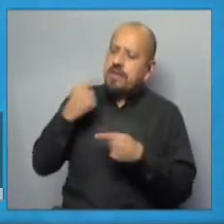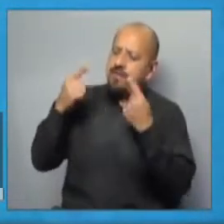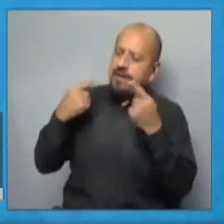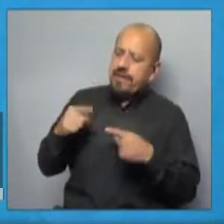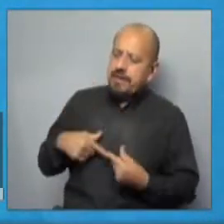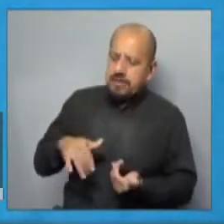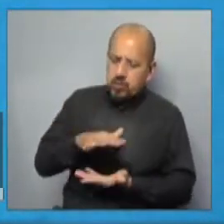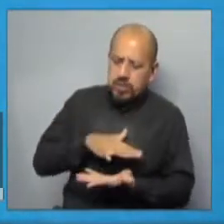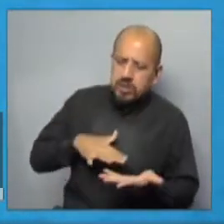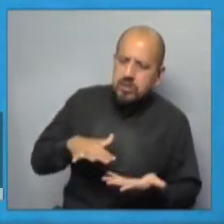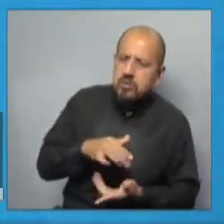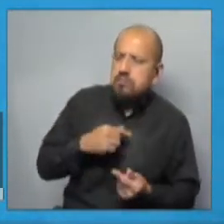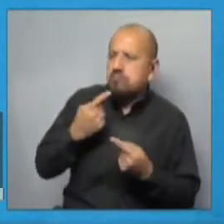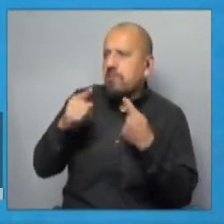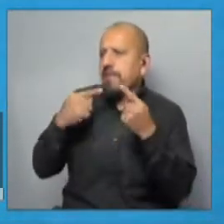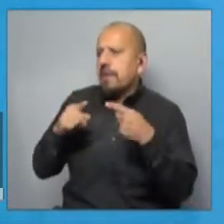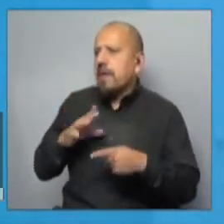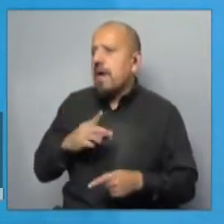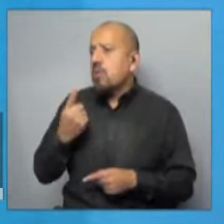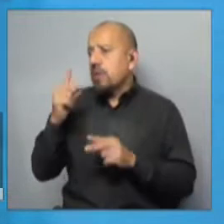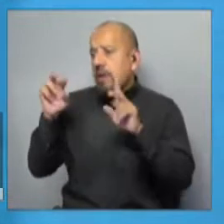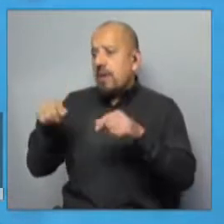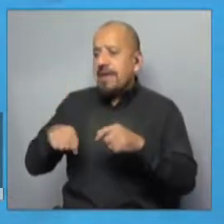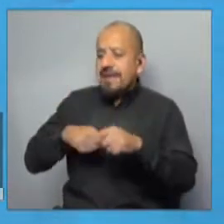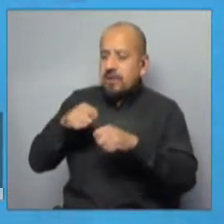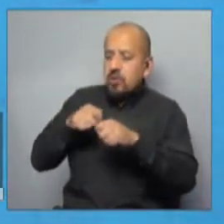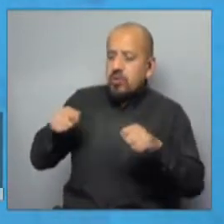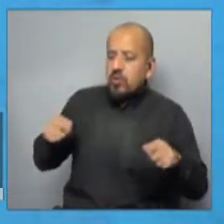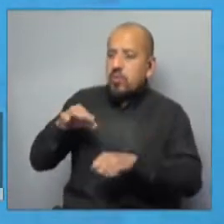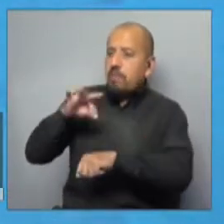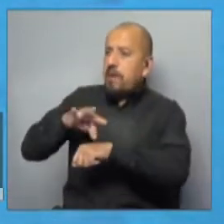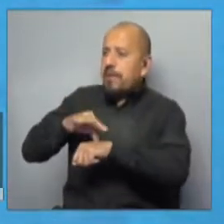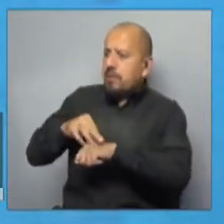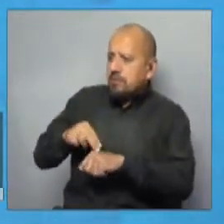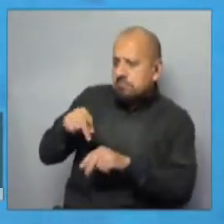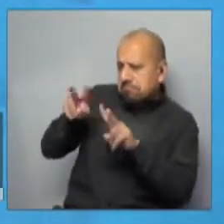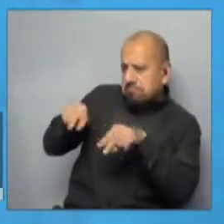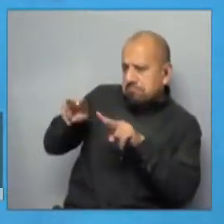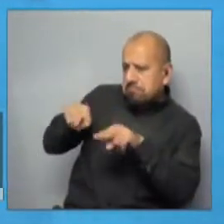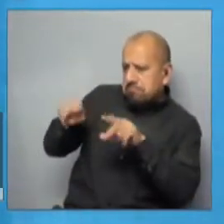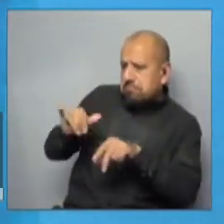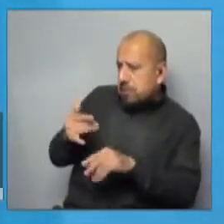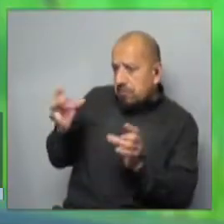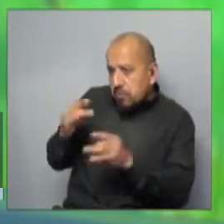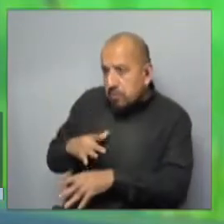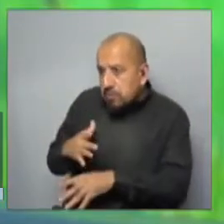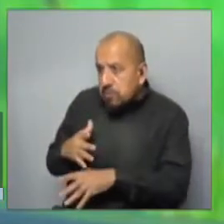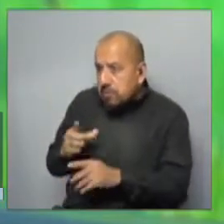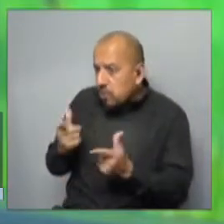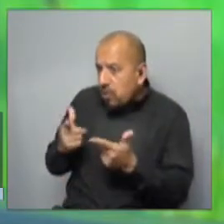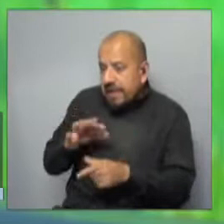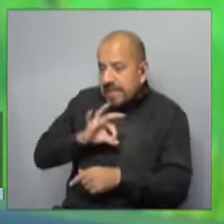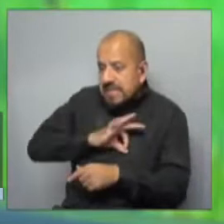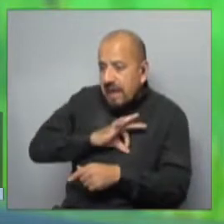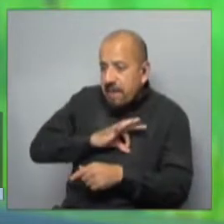que se dan ahí hay un tema aquí el diagnóstico lo hace un médico no hay exámenes para llegar al exactamente y ahí entramos en un terreno que